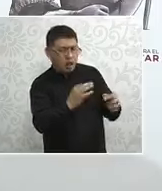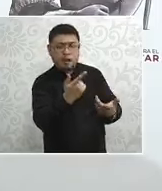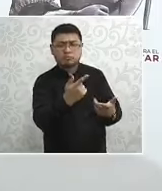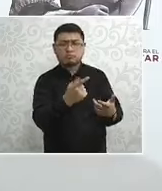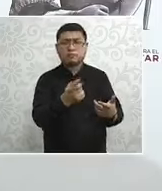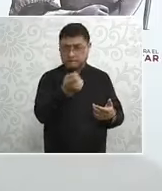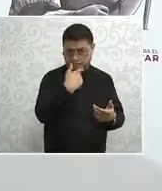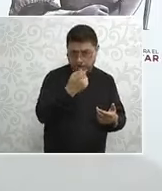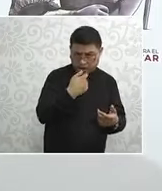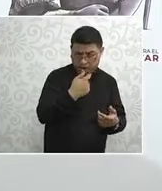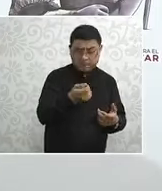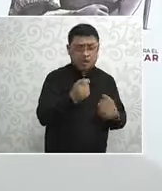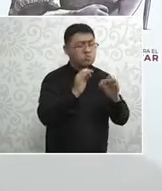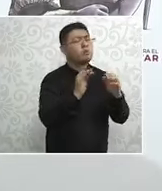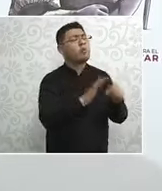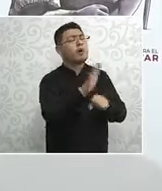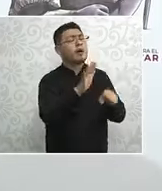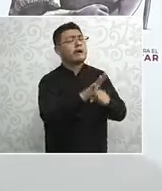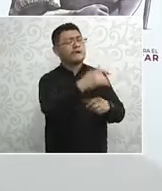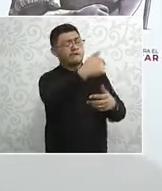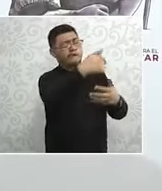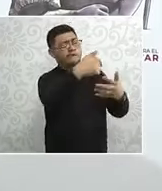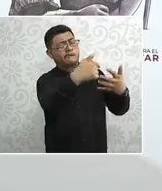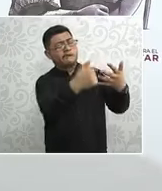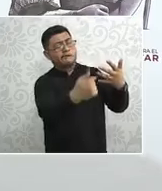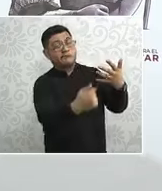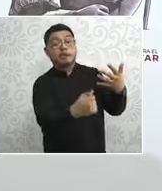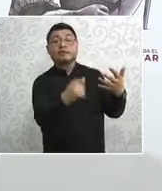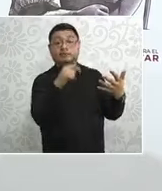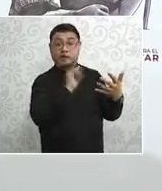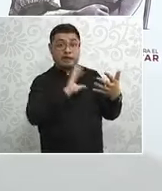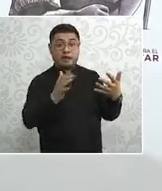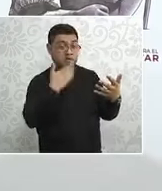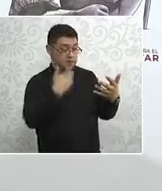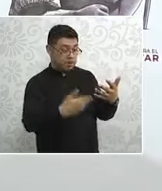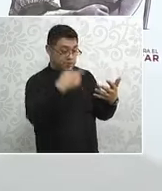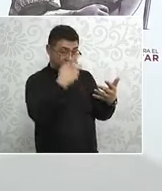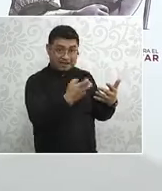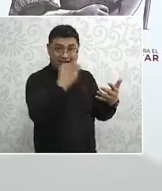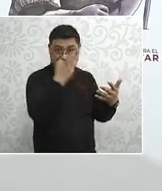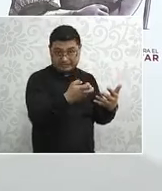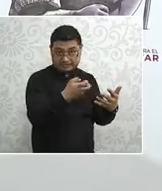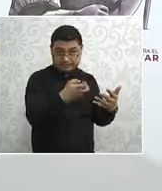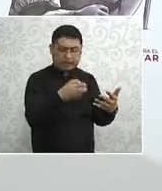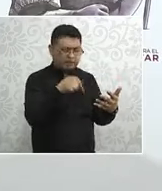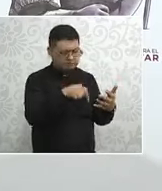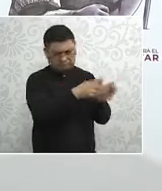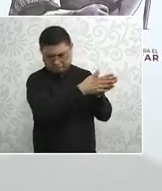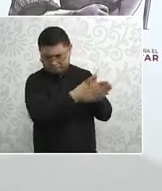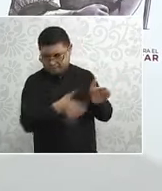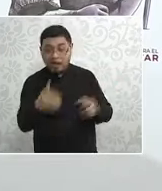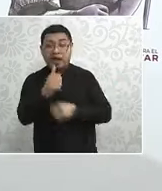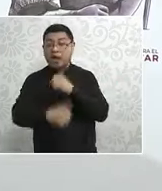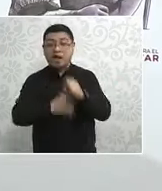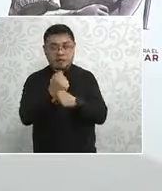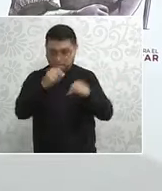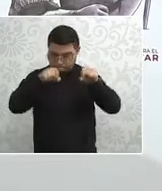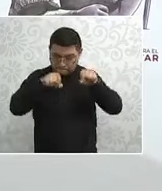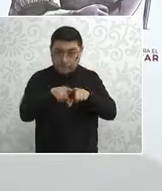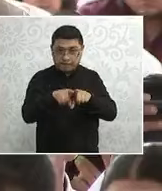medicamentos usan ya que tengan ese cuestionario este mismo año vamos a